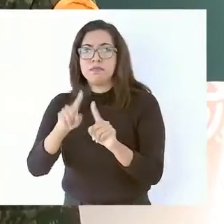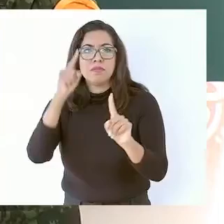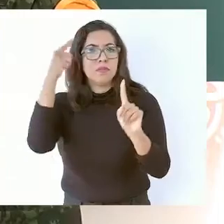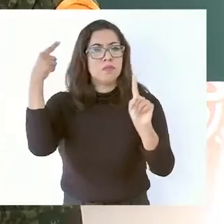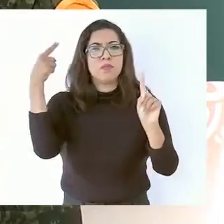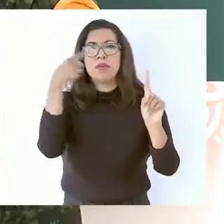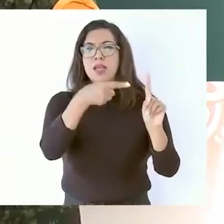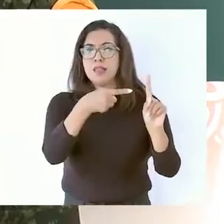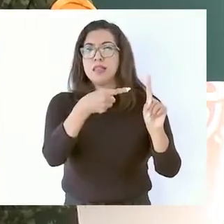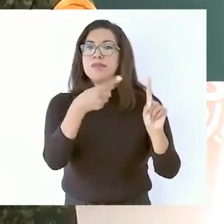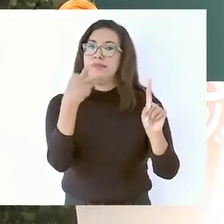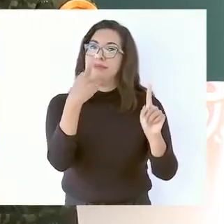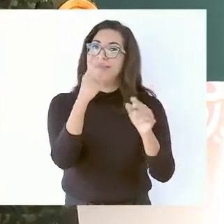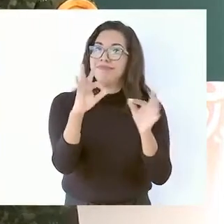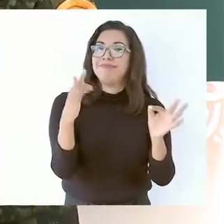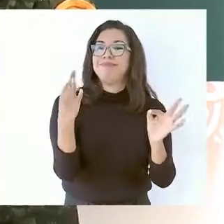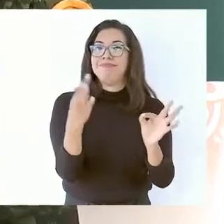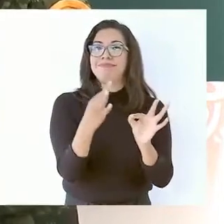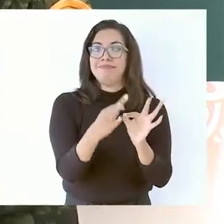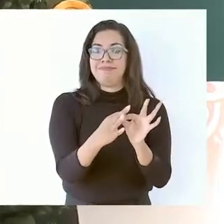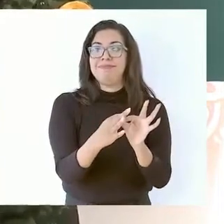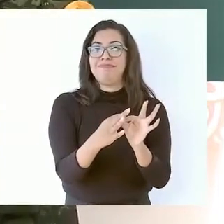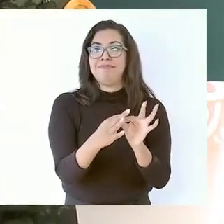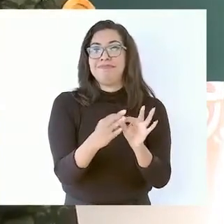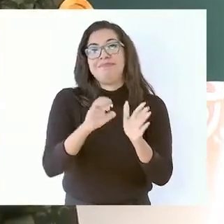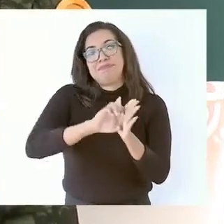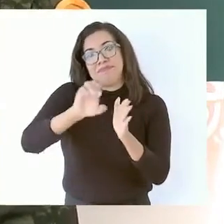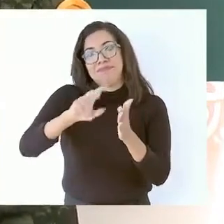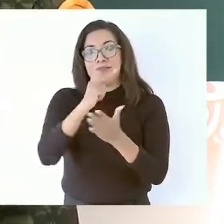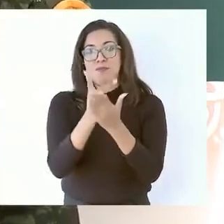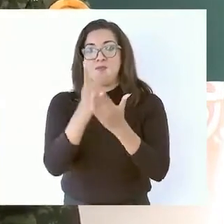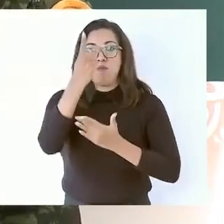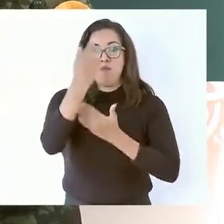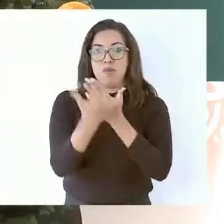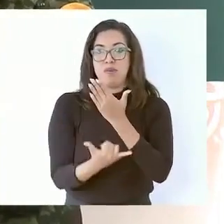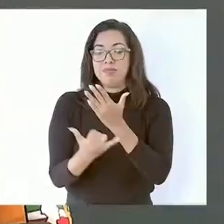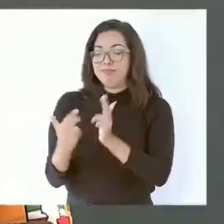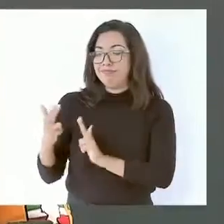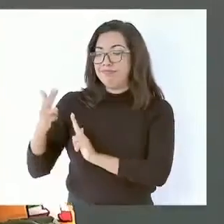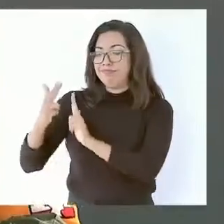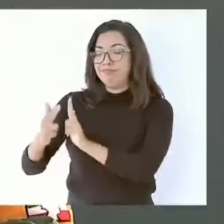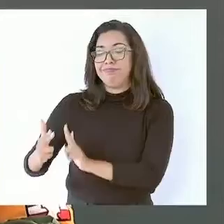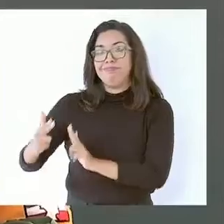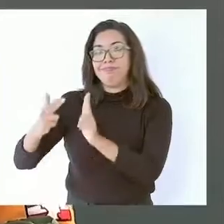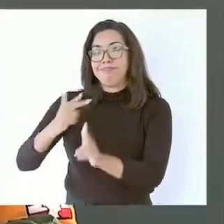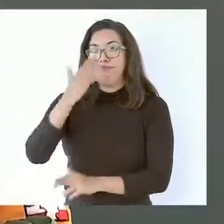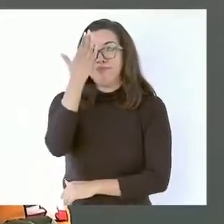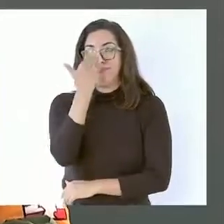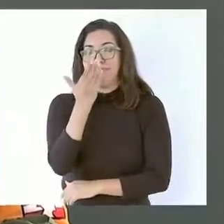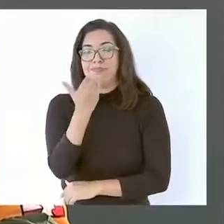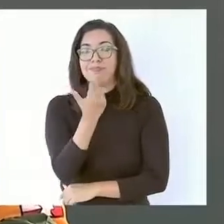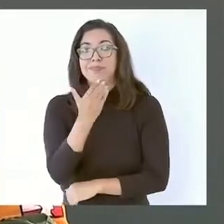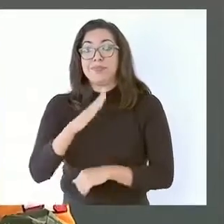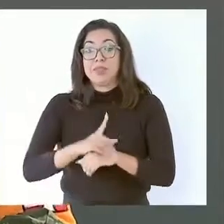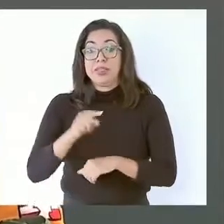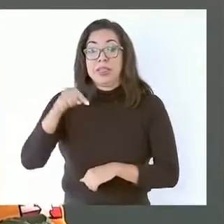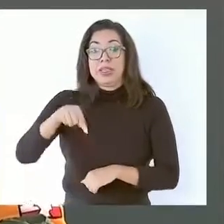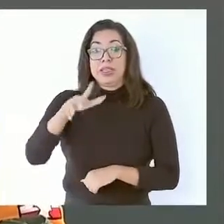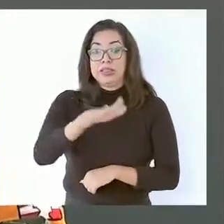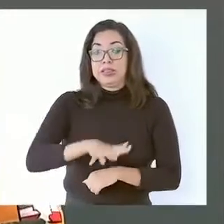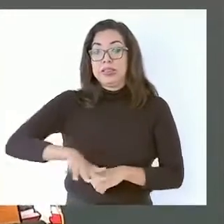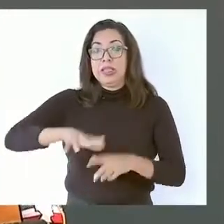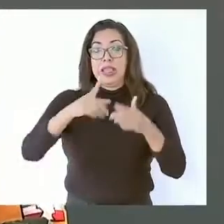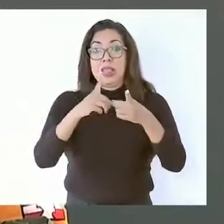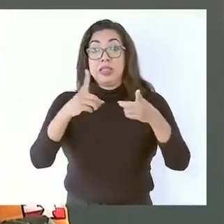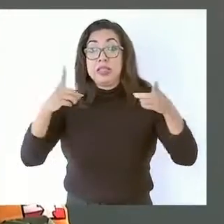propósito, como lo representa el proyecto del Tren Maya. El desarrollo económico de esta región y su integración con el